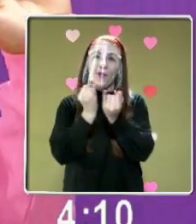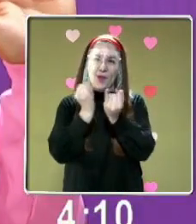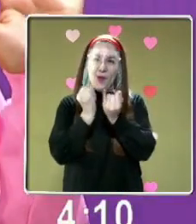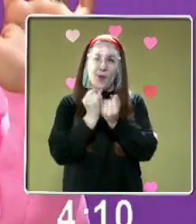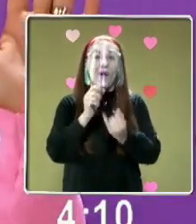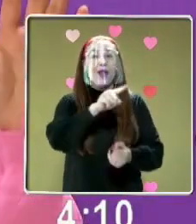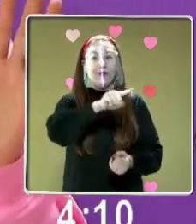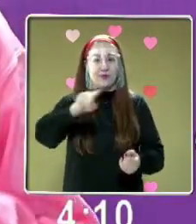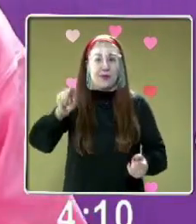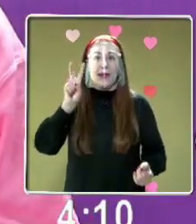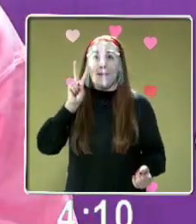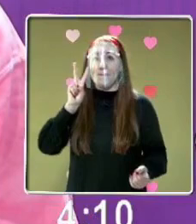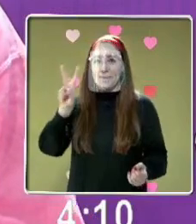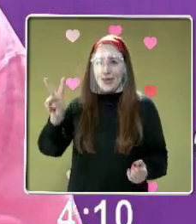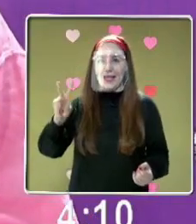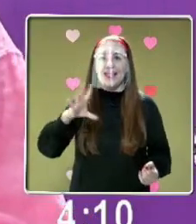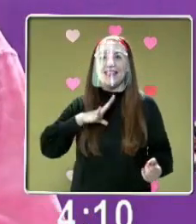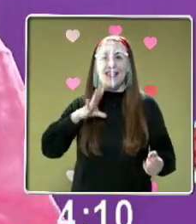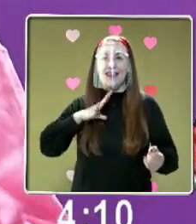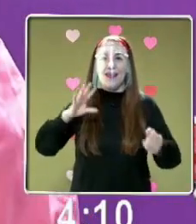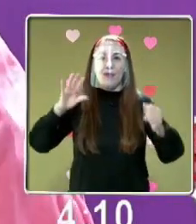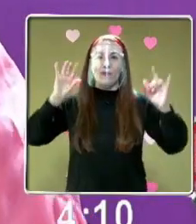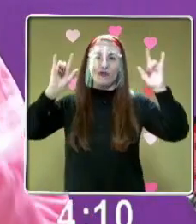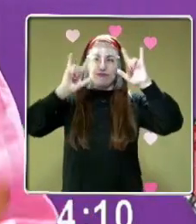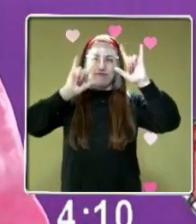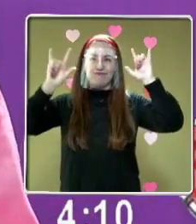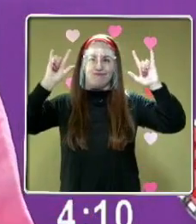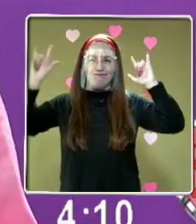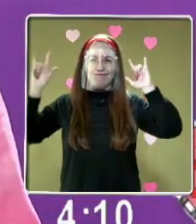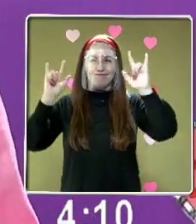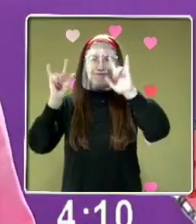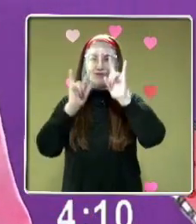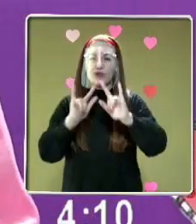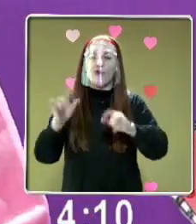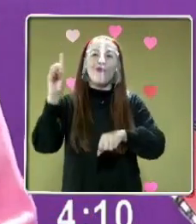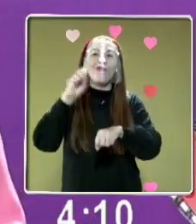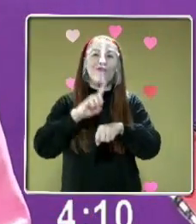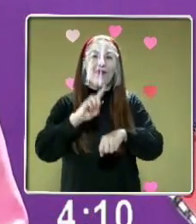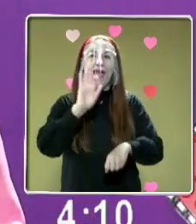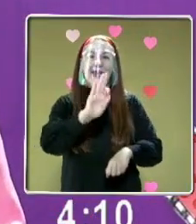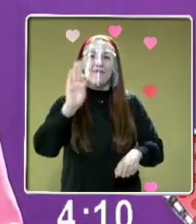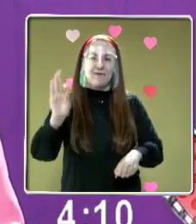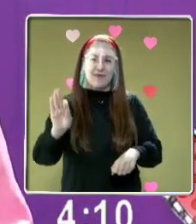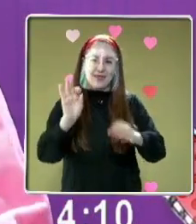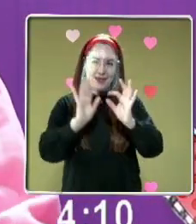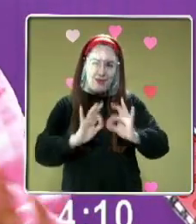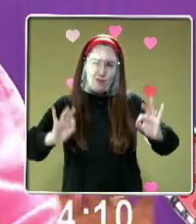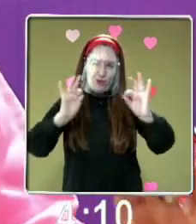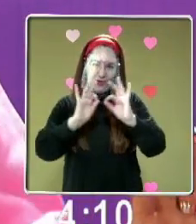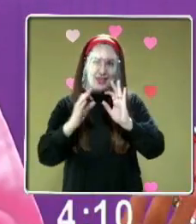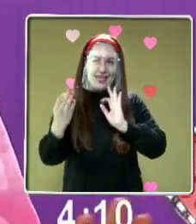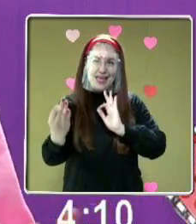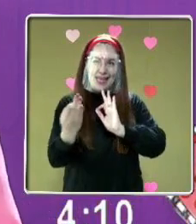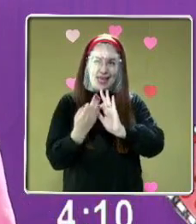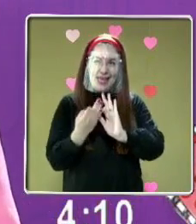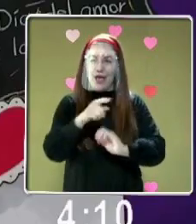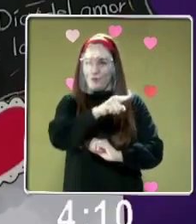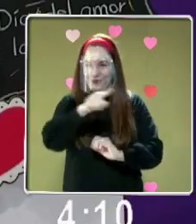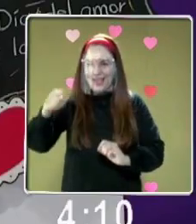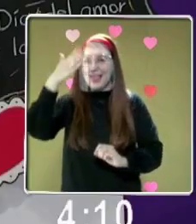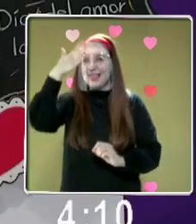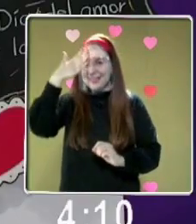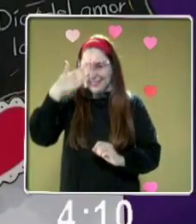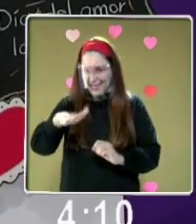habrán visto, tenemos aquí decorado el set, pues con una fecha conmemorativa que ya se acerca. Espero que quede bien clarito cuál sea, ¿verdad,